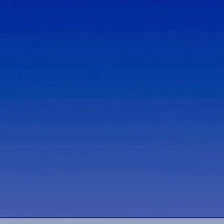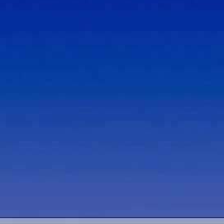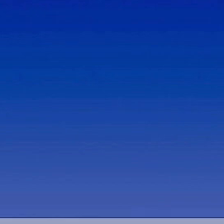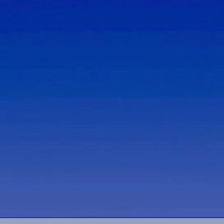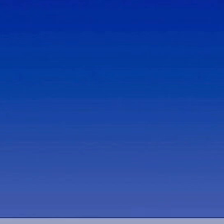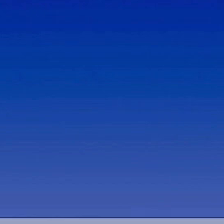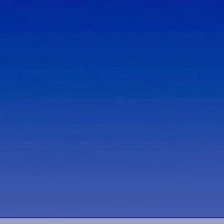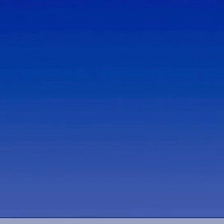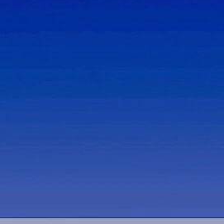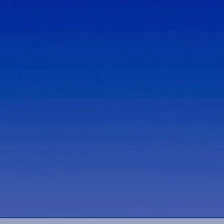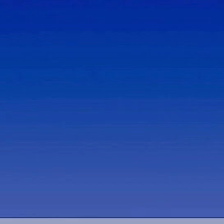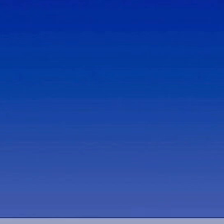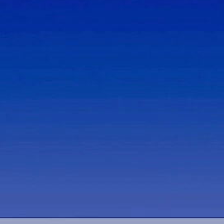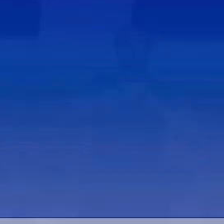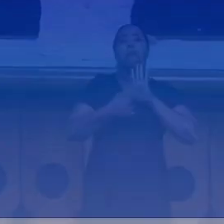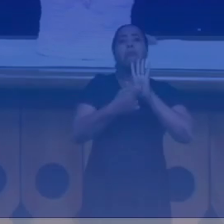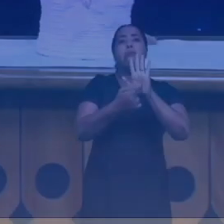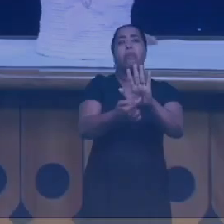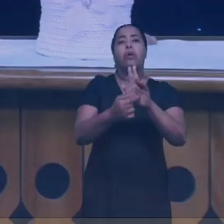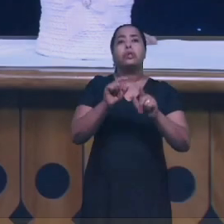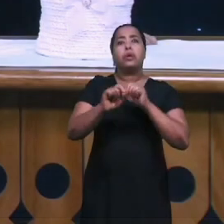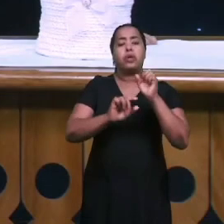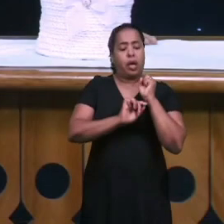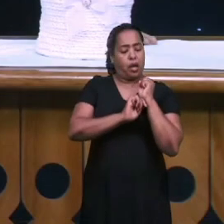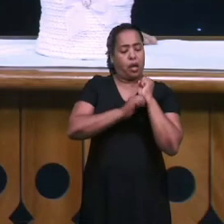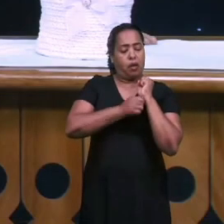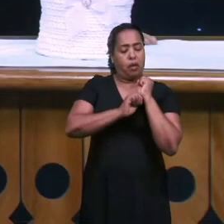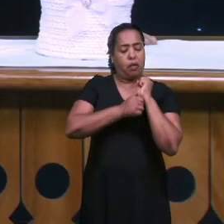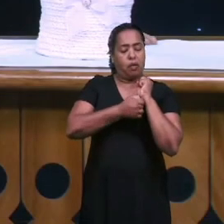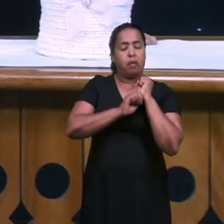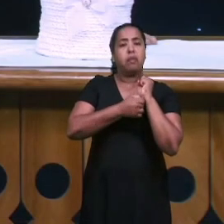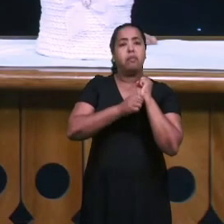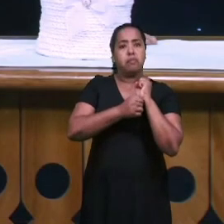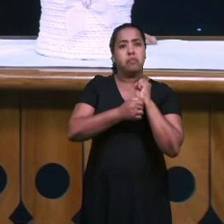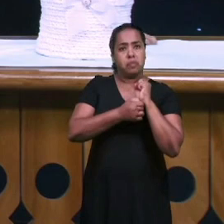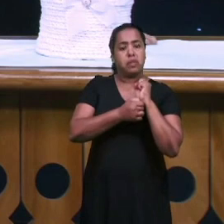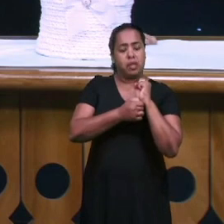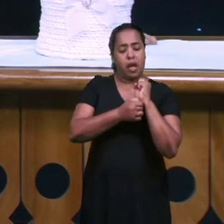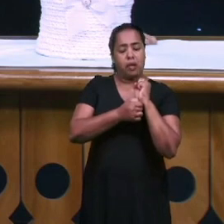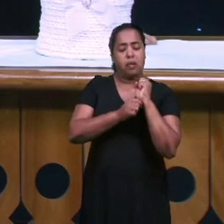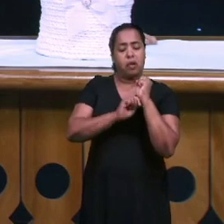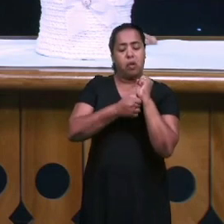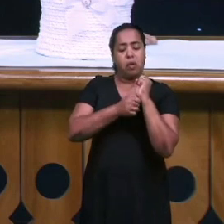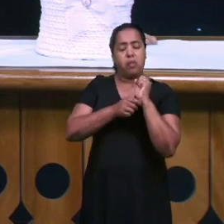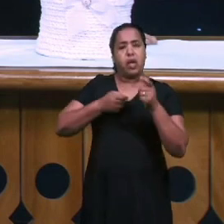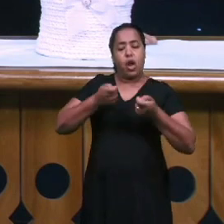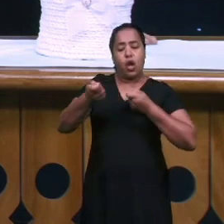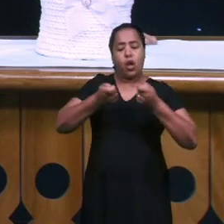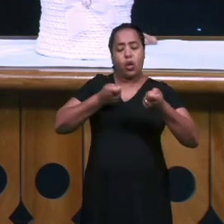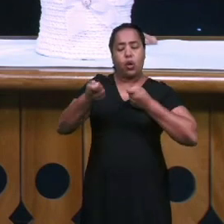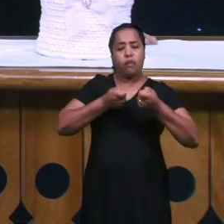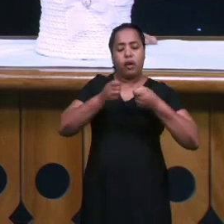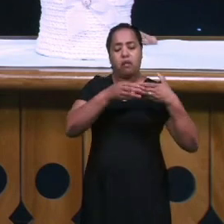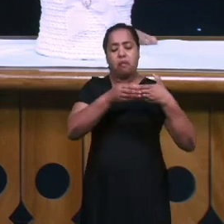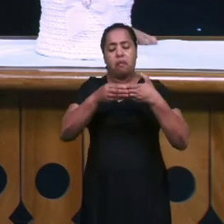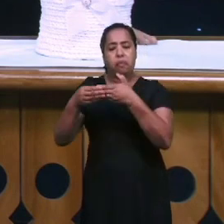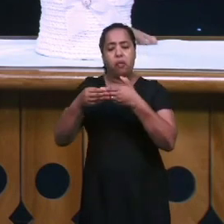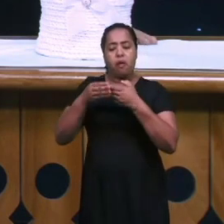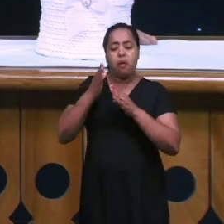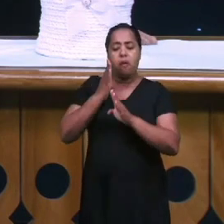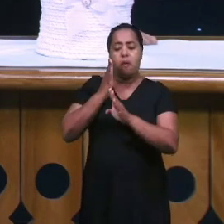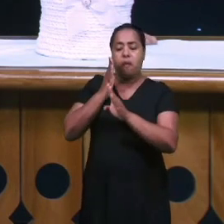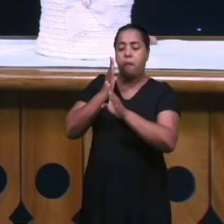fue traída hoy habló exactamente sobre eso, el misterio que está delante, que gobierna, que ha